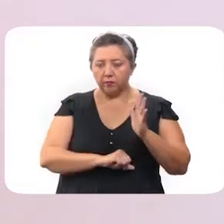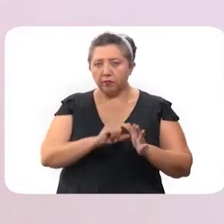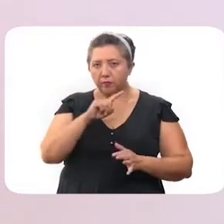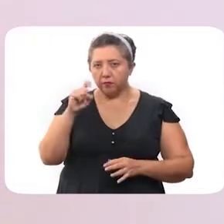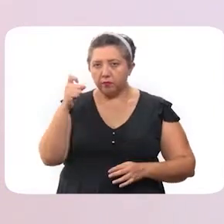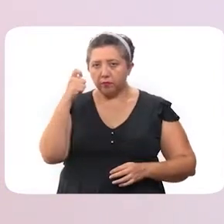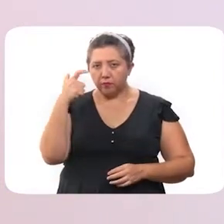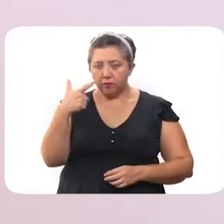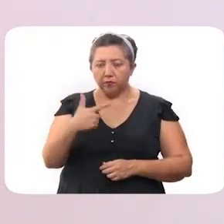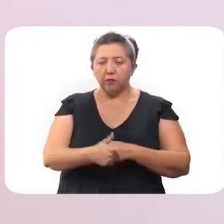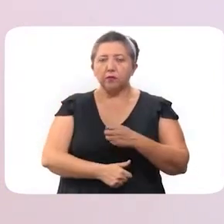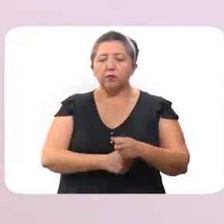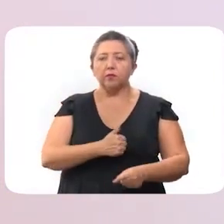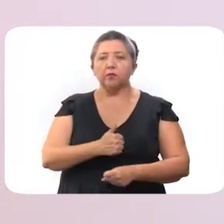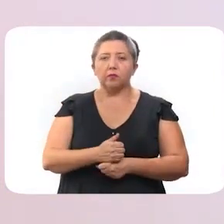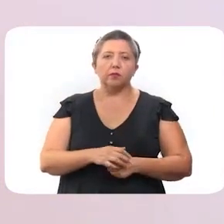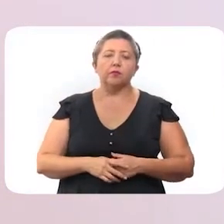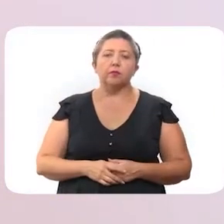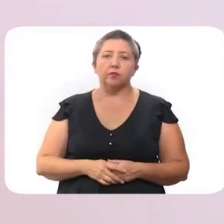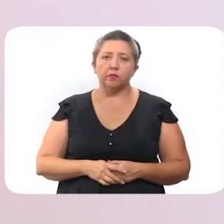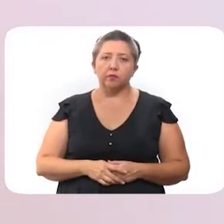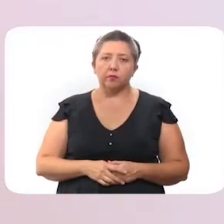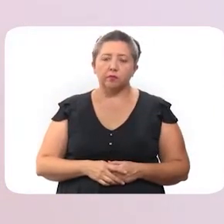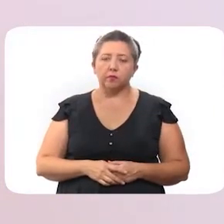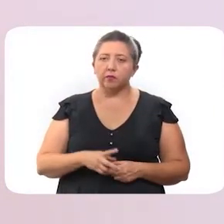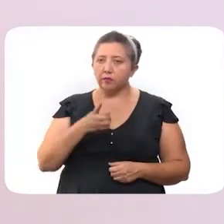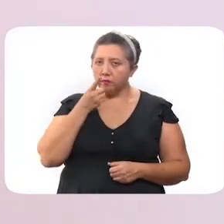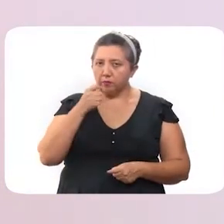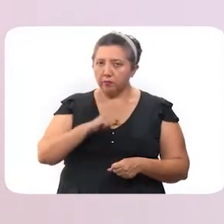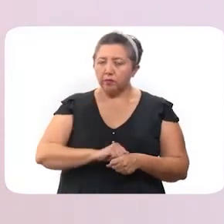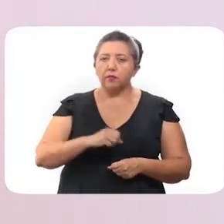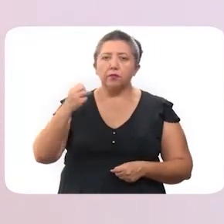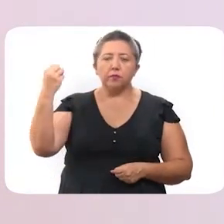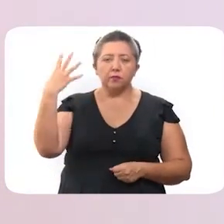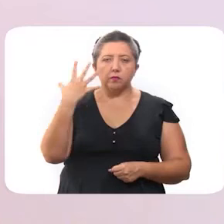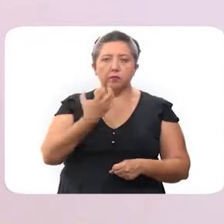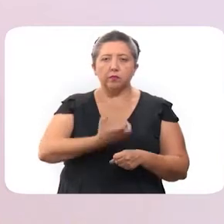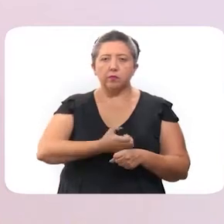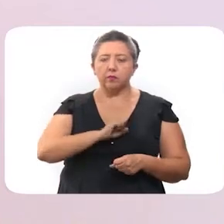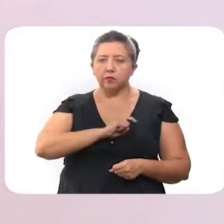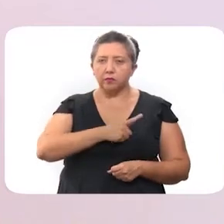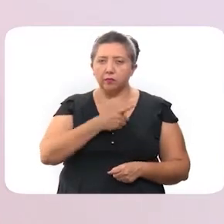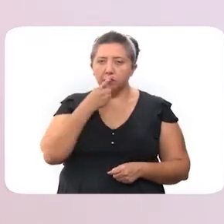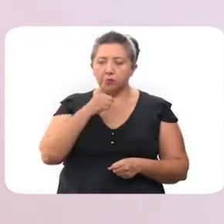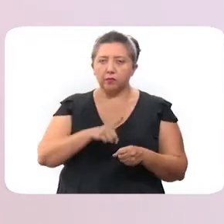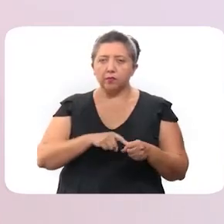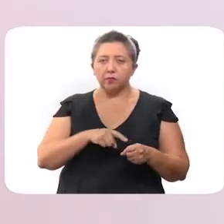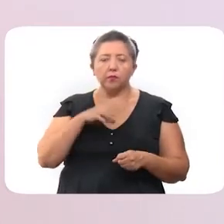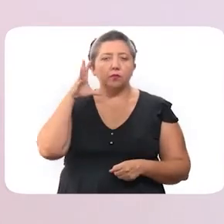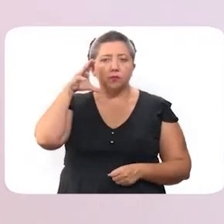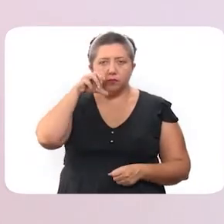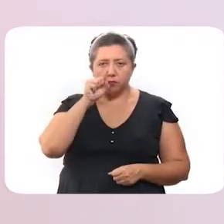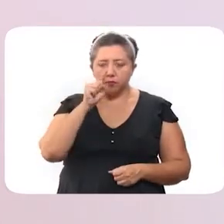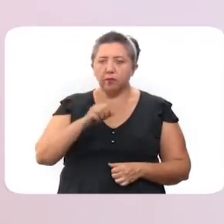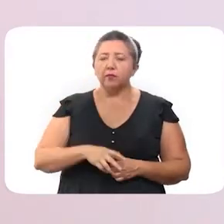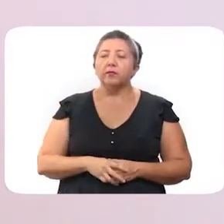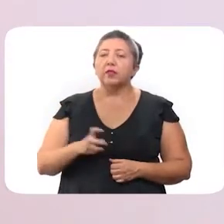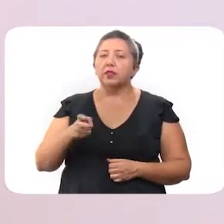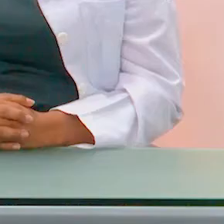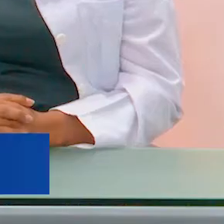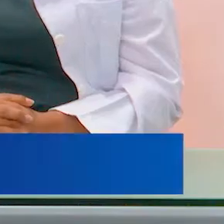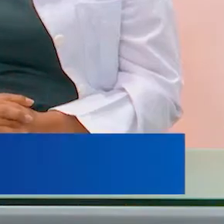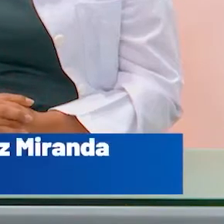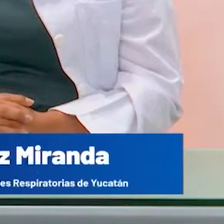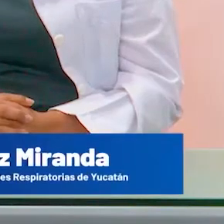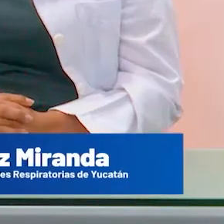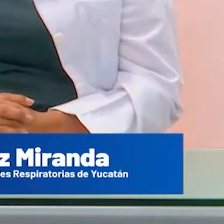es de 1 mes a 107 años. Los indicadores semanales del Semáforo Estatal de Salud marcan color naranja. Ese es el